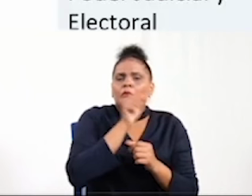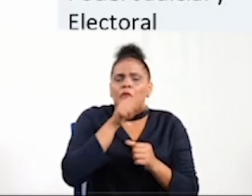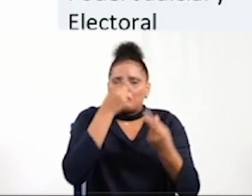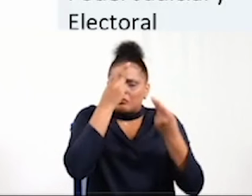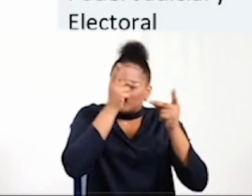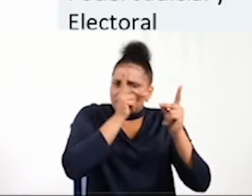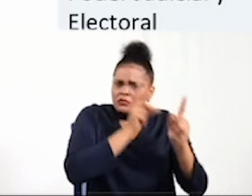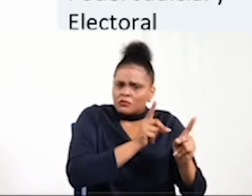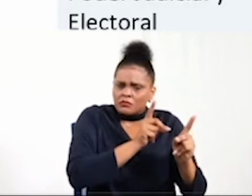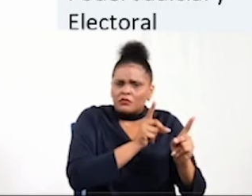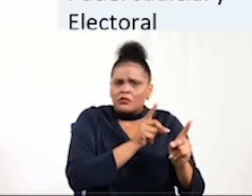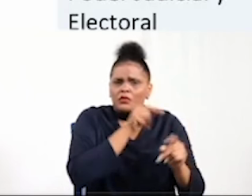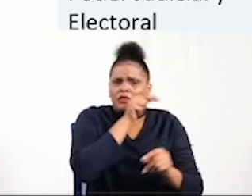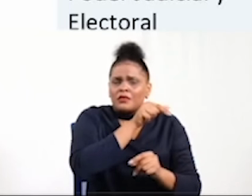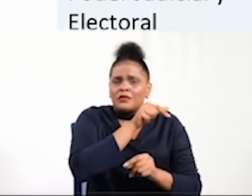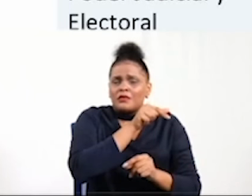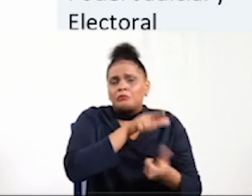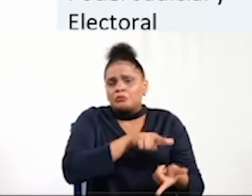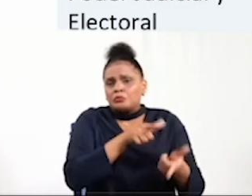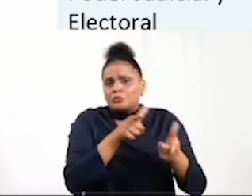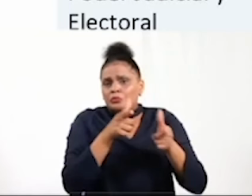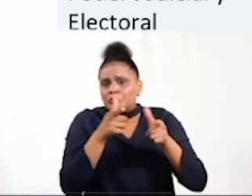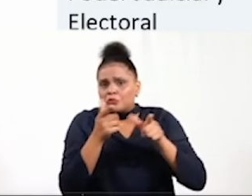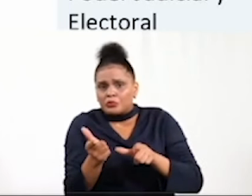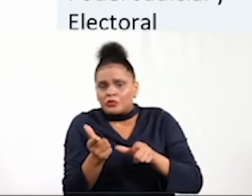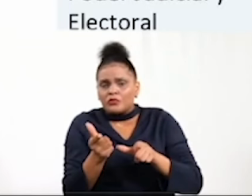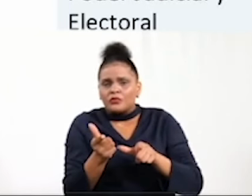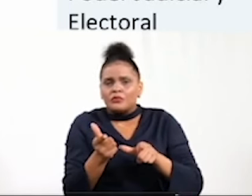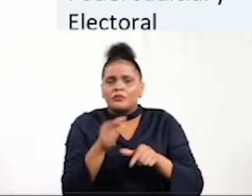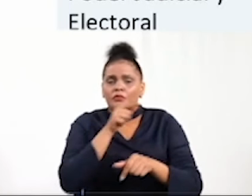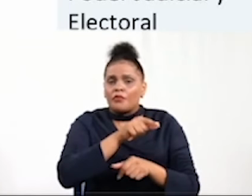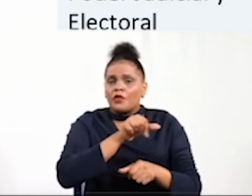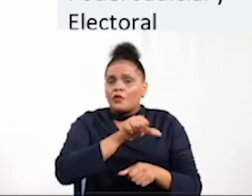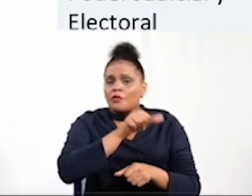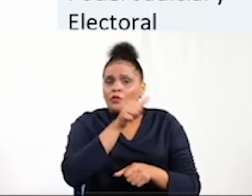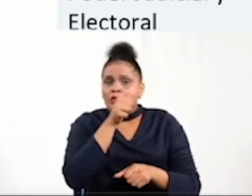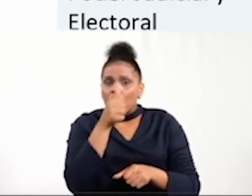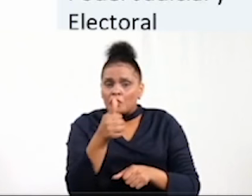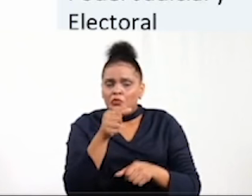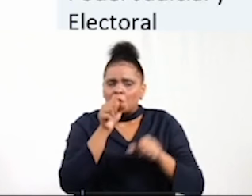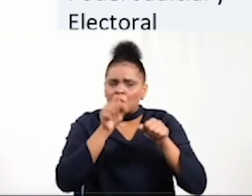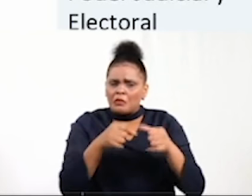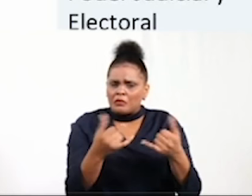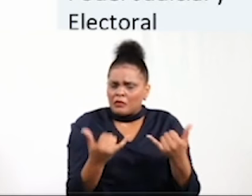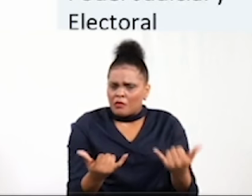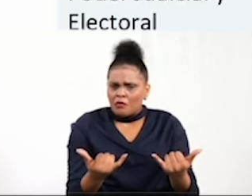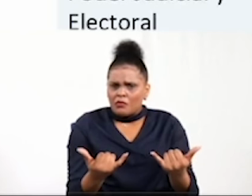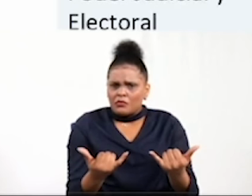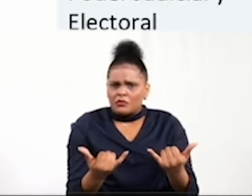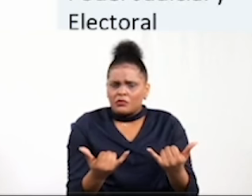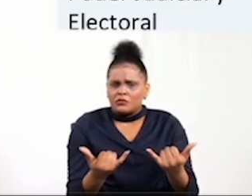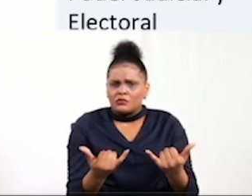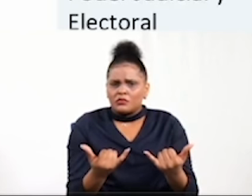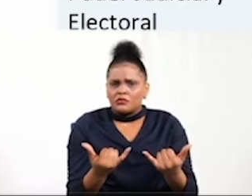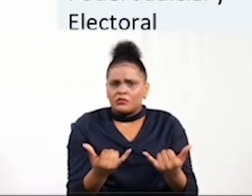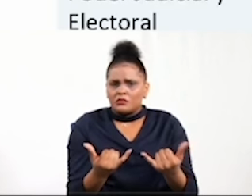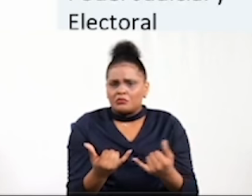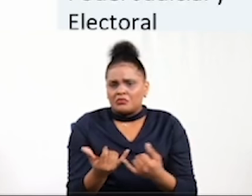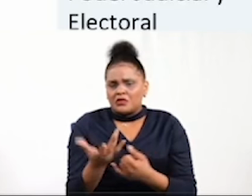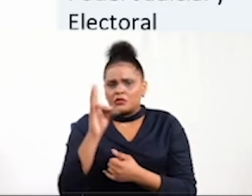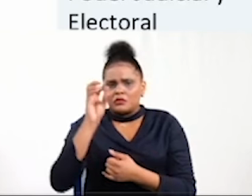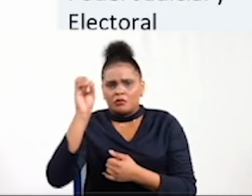decisiones de las organizaciones como los comités ejecutivos nacionales donde en su momento sólo tuvo 17 por